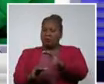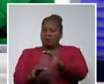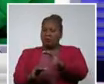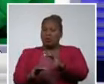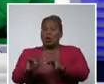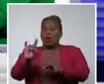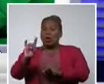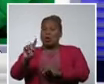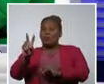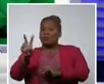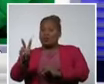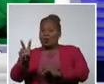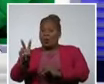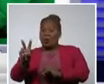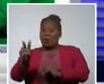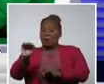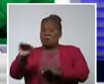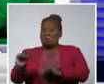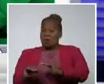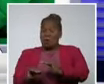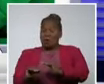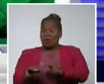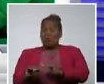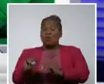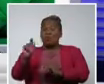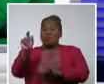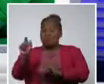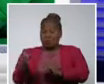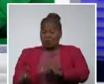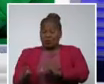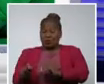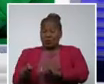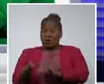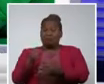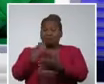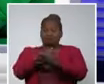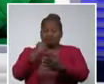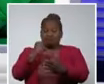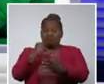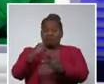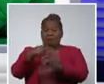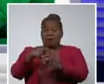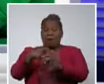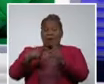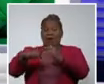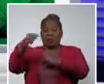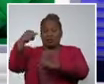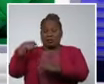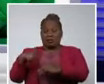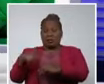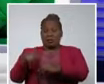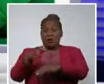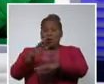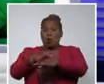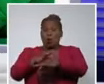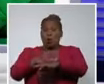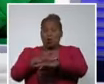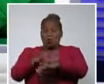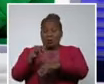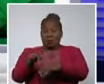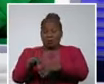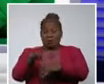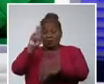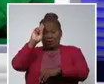el número de pacientes que se diagnosticaron ayer, y como consecuencia de eso, el número de activos